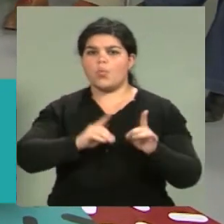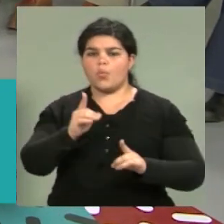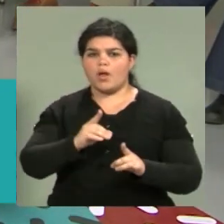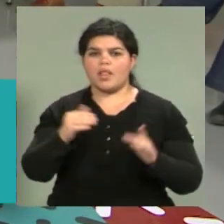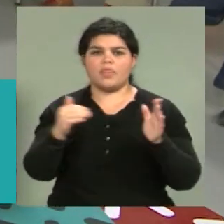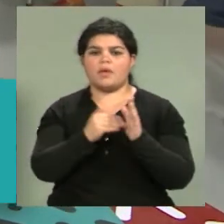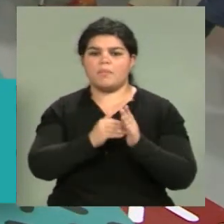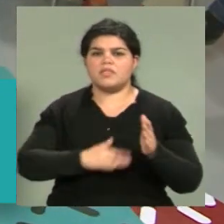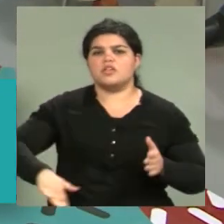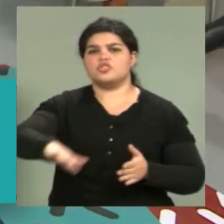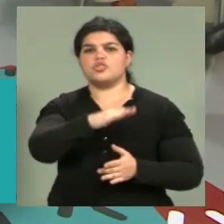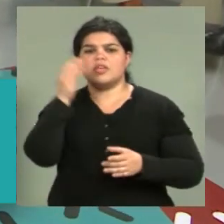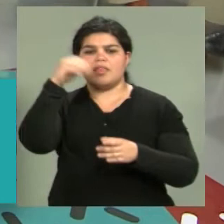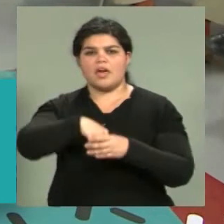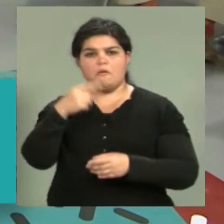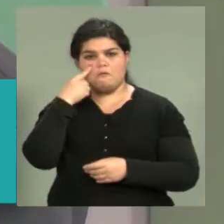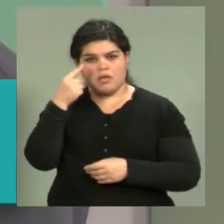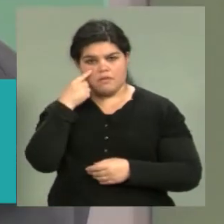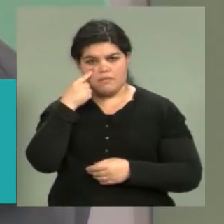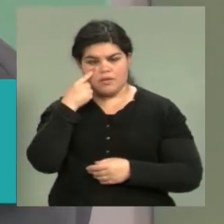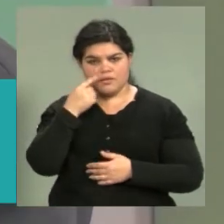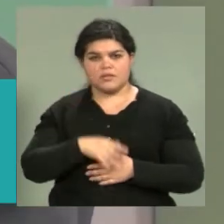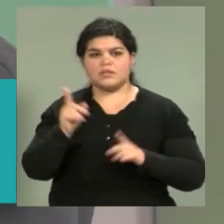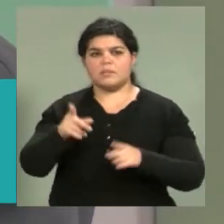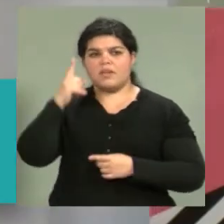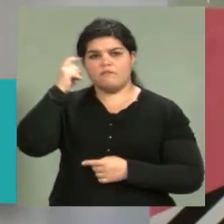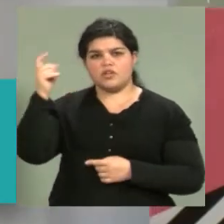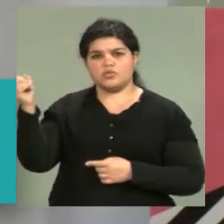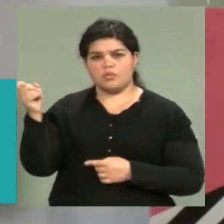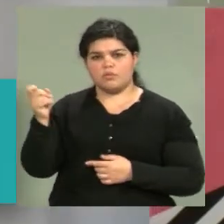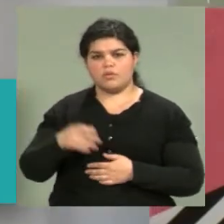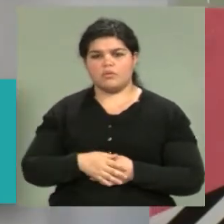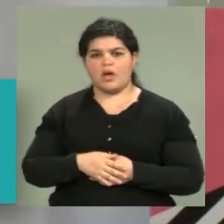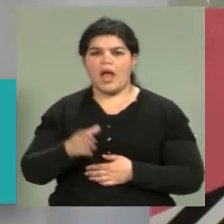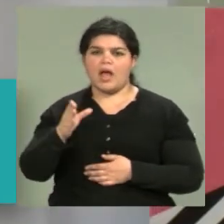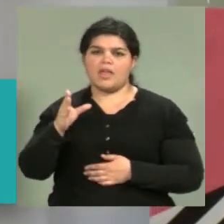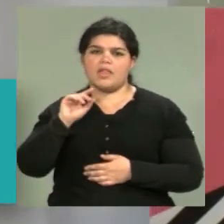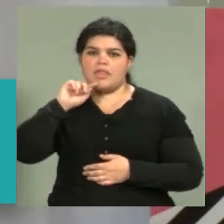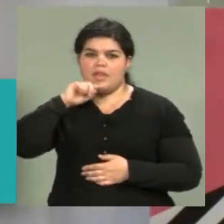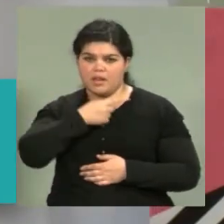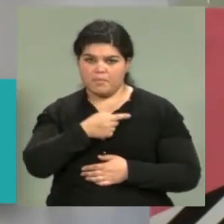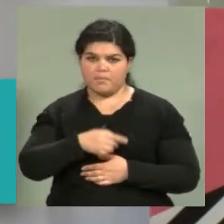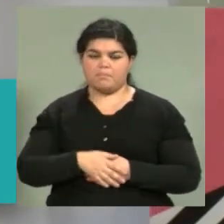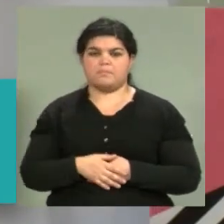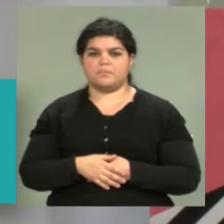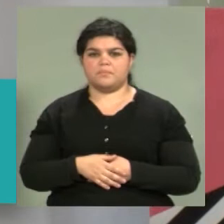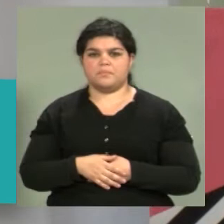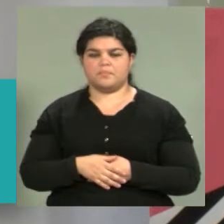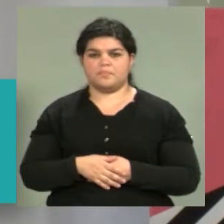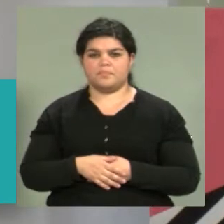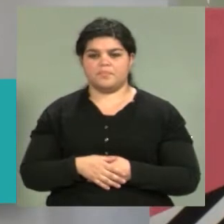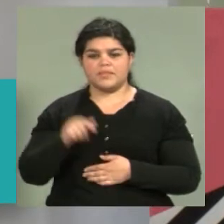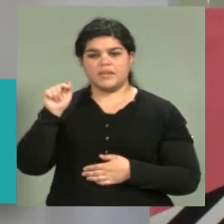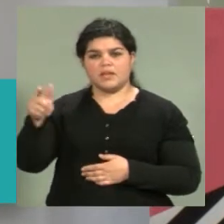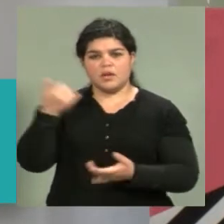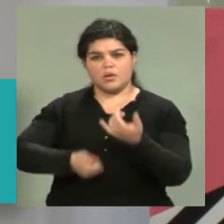una sociedad. Y hay un filósofo alemán que se llama Byung-Chul Han, sí, es alemán aunque tenga ese nombre, él dice